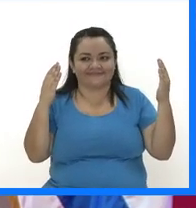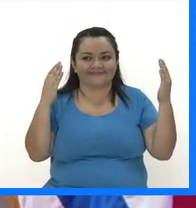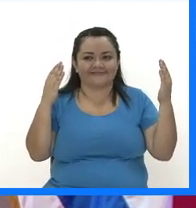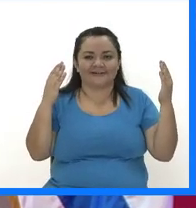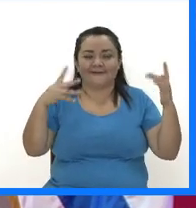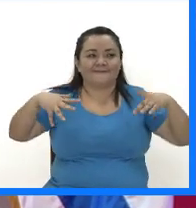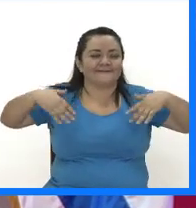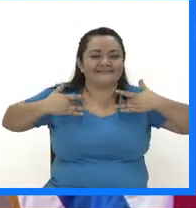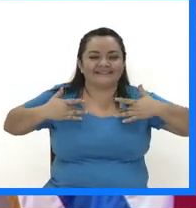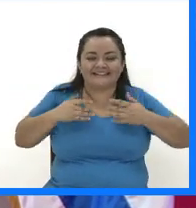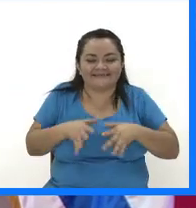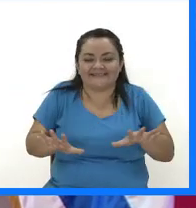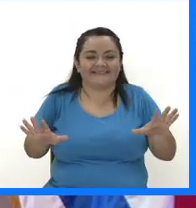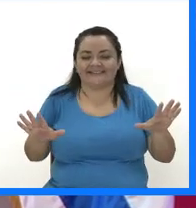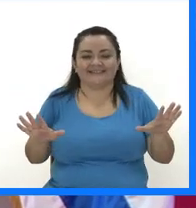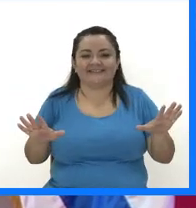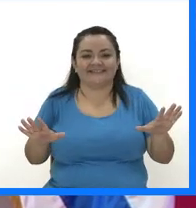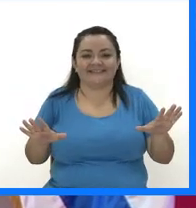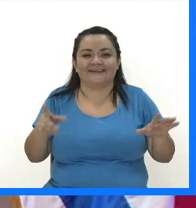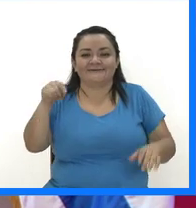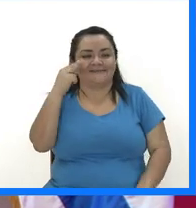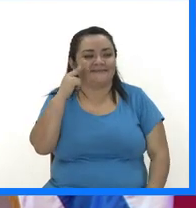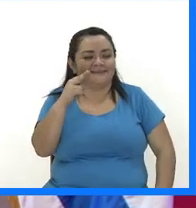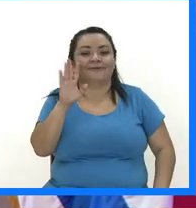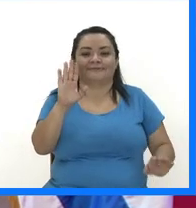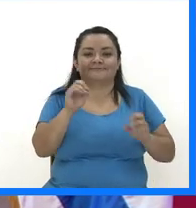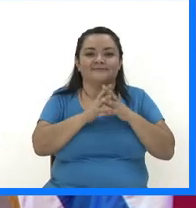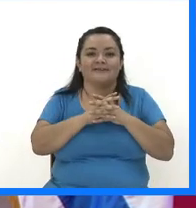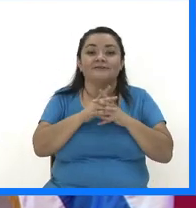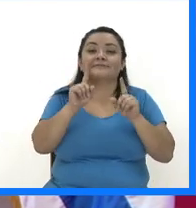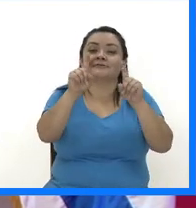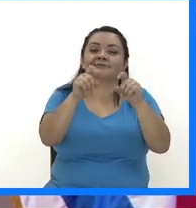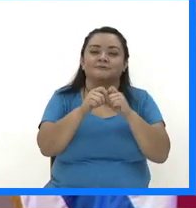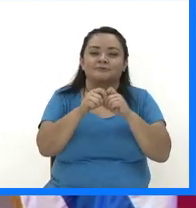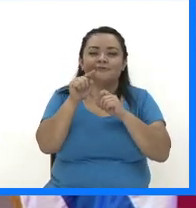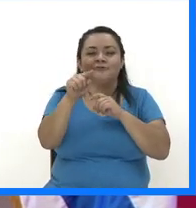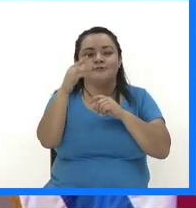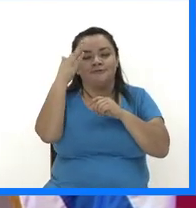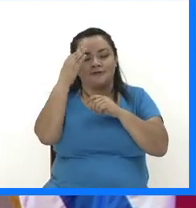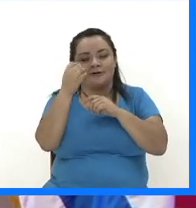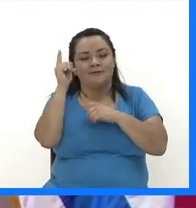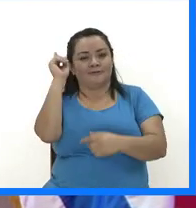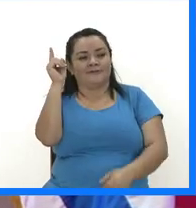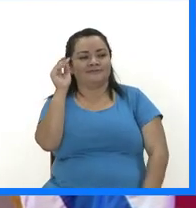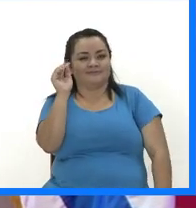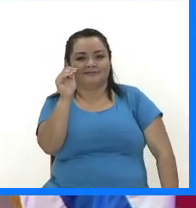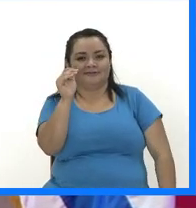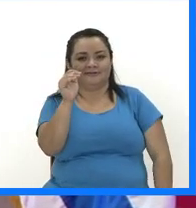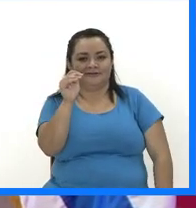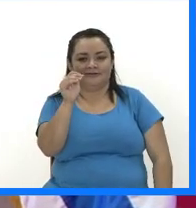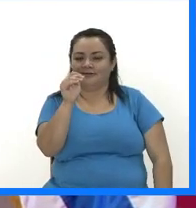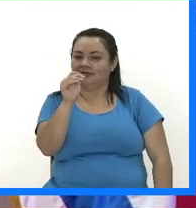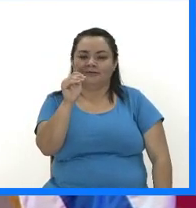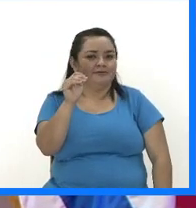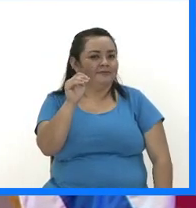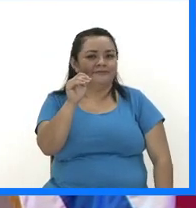tienen flow me entiende si te lo veo que tengo una pregunta tú crees que un maestro le puede enseñar es